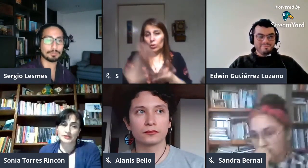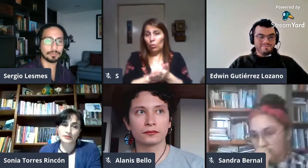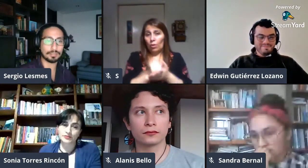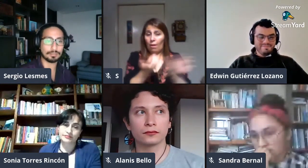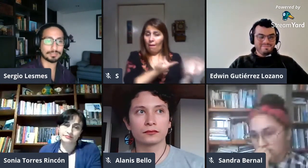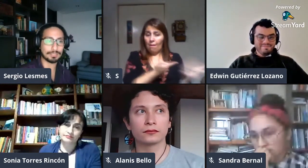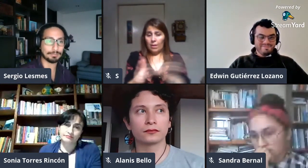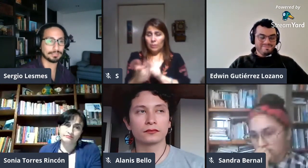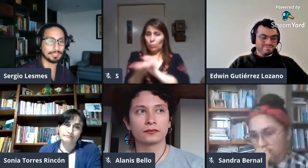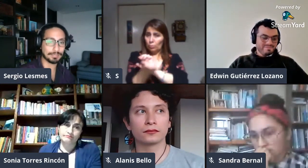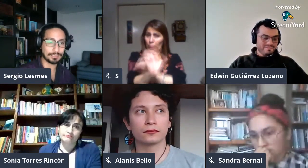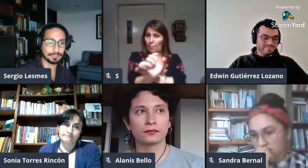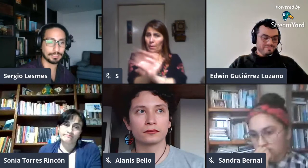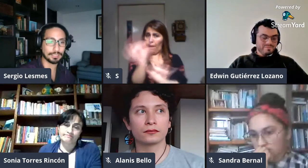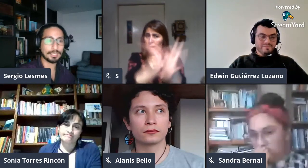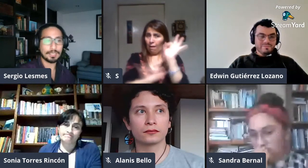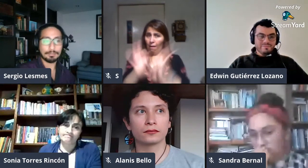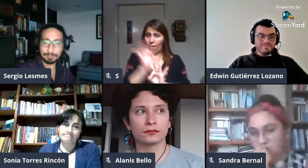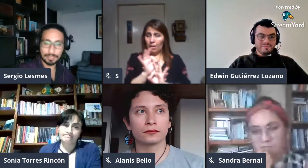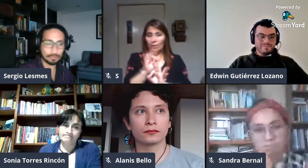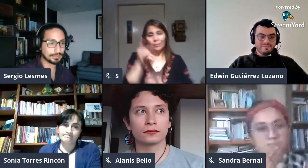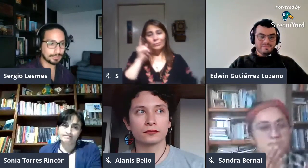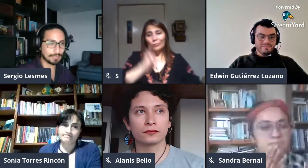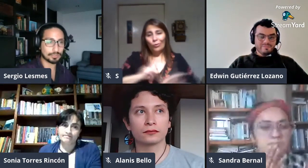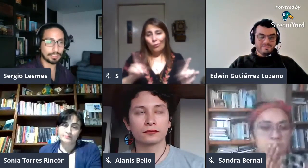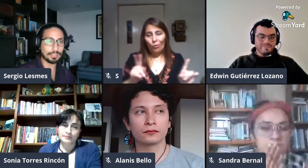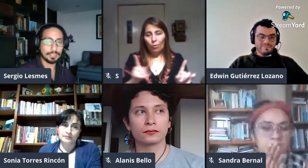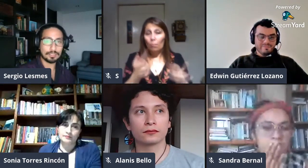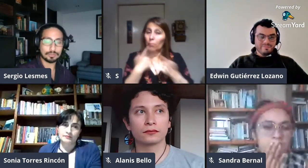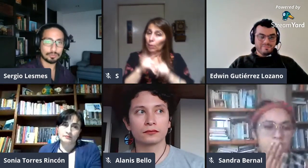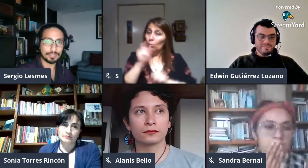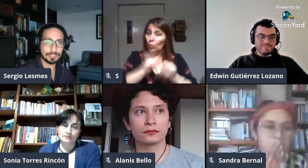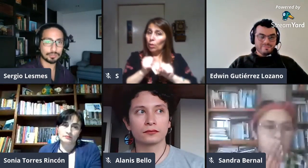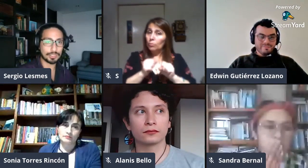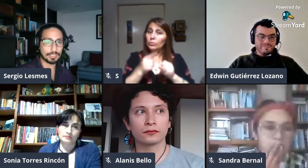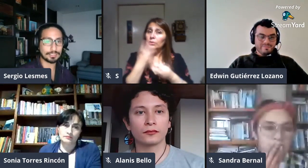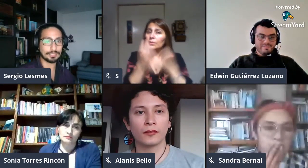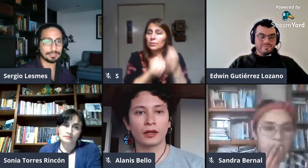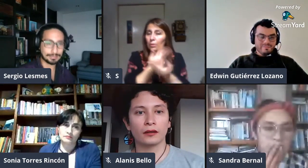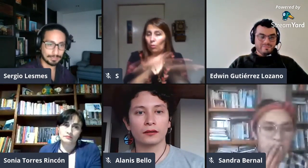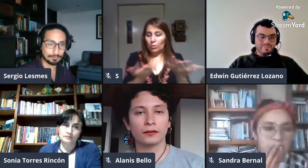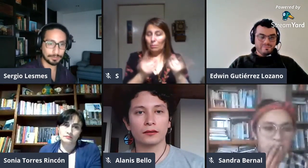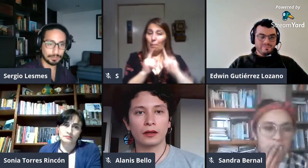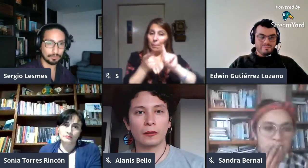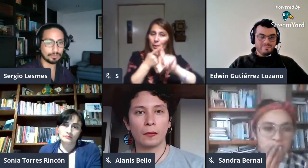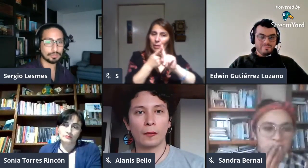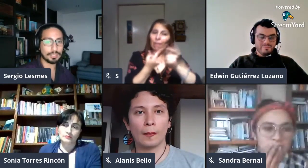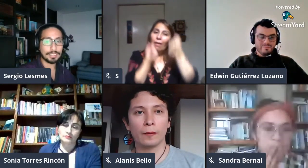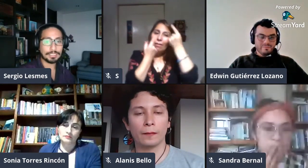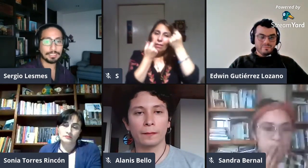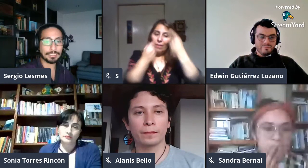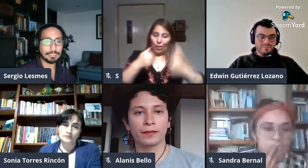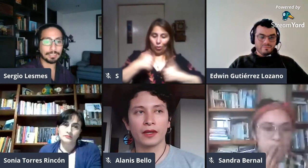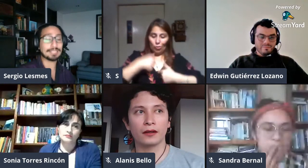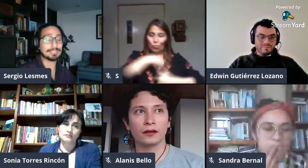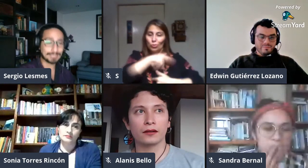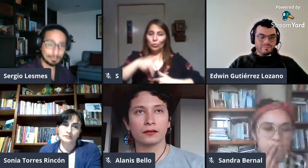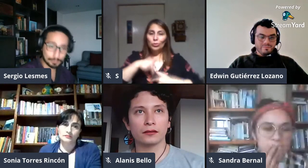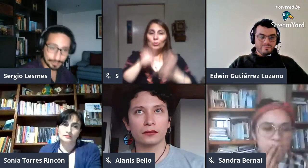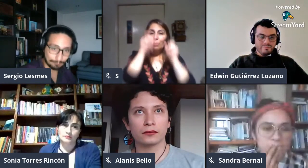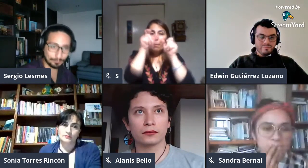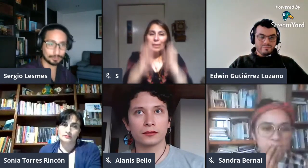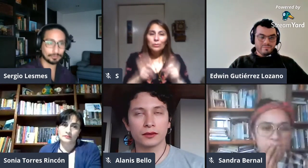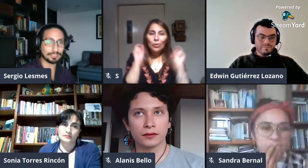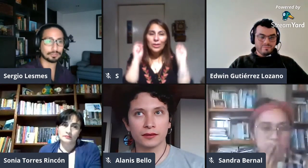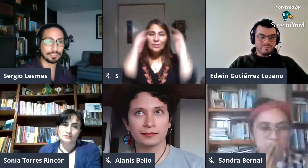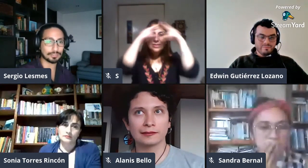creo que podríamos poner de nuestra parte en la medida en que primero entendamos que somos seres sociales, que necesitamos vínculos y que